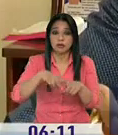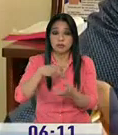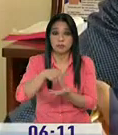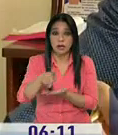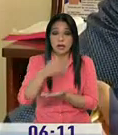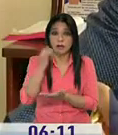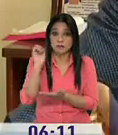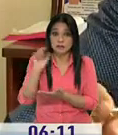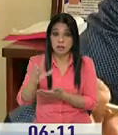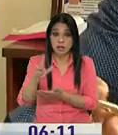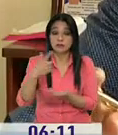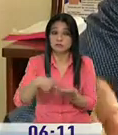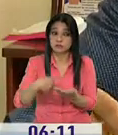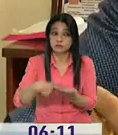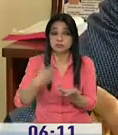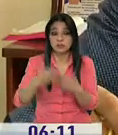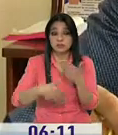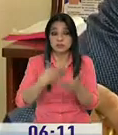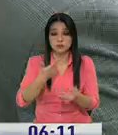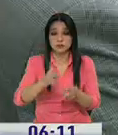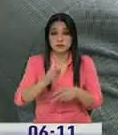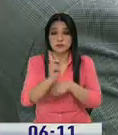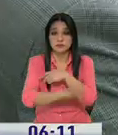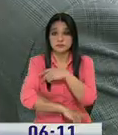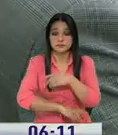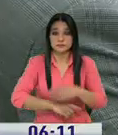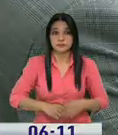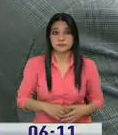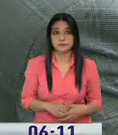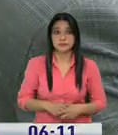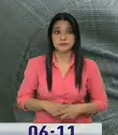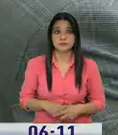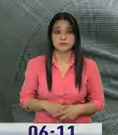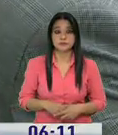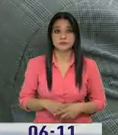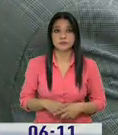analizaremos el tema y tomaremos otras acciones. Informó José Morales.